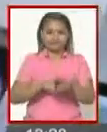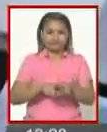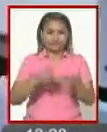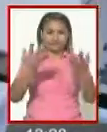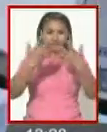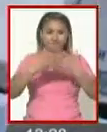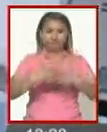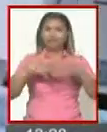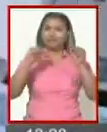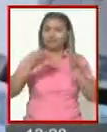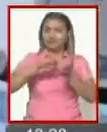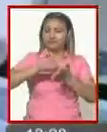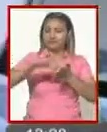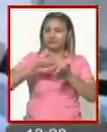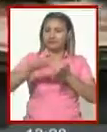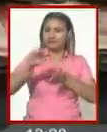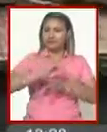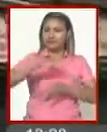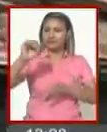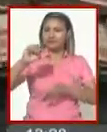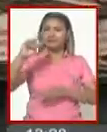así las empresas puedan pagar cierto porcentaje del doble aguinaldo